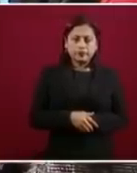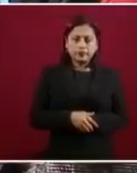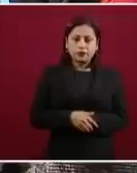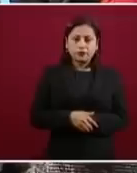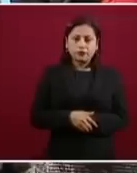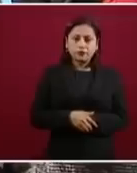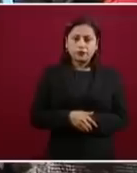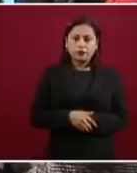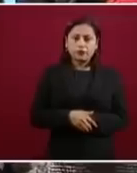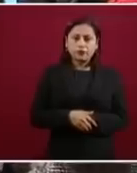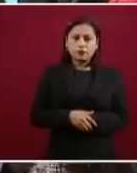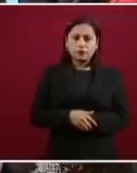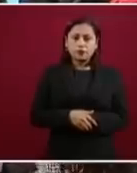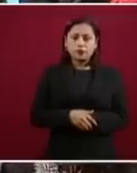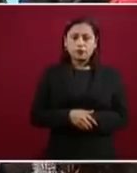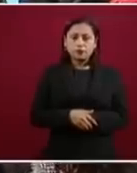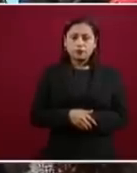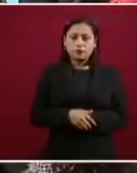en general lo que queremos